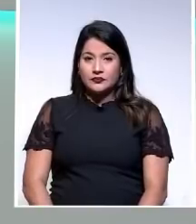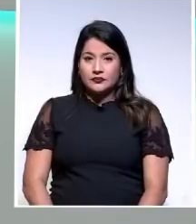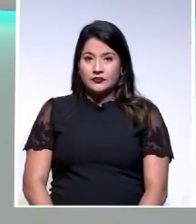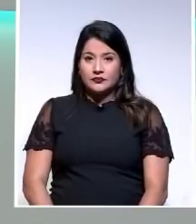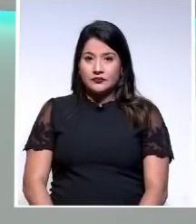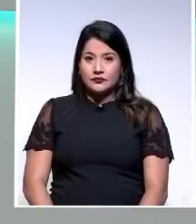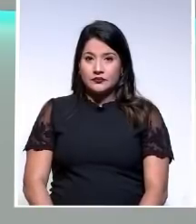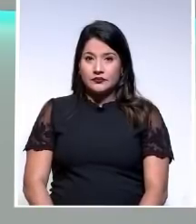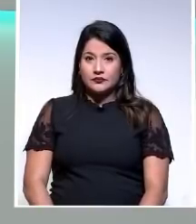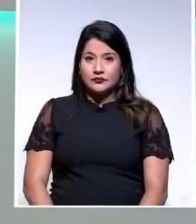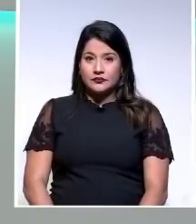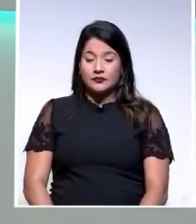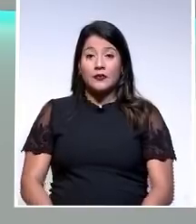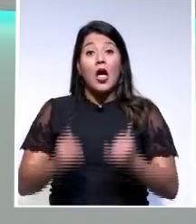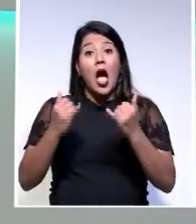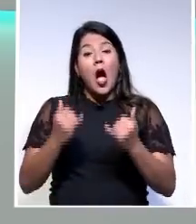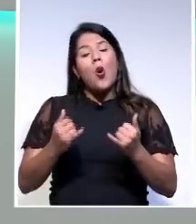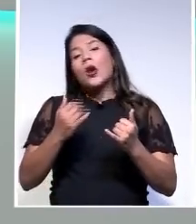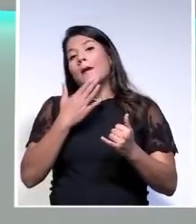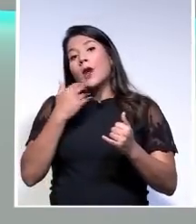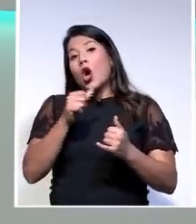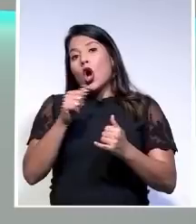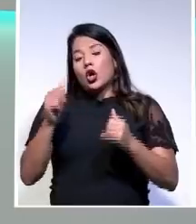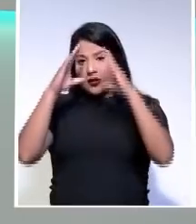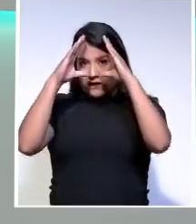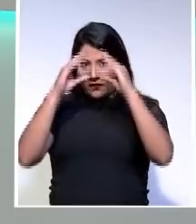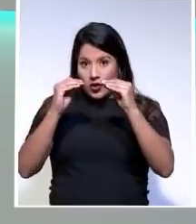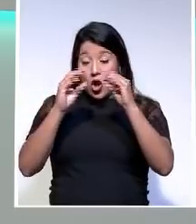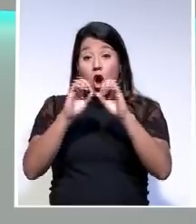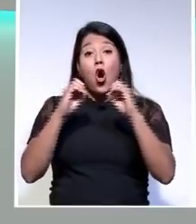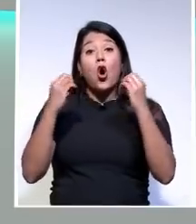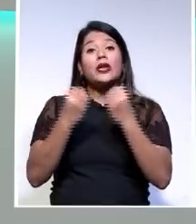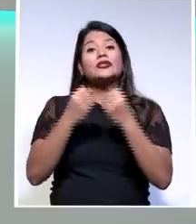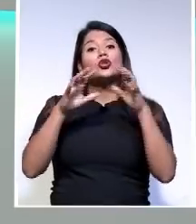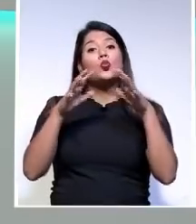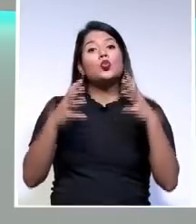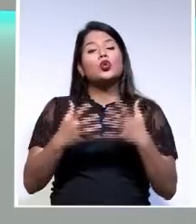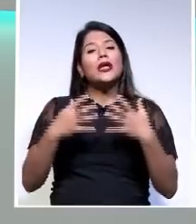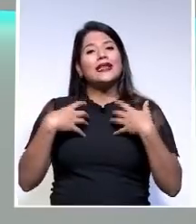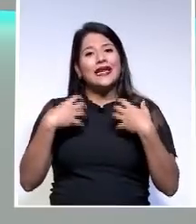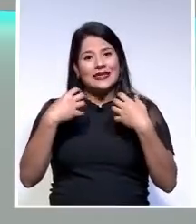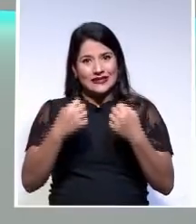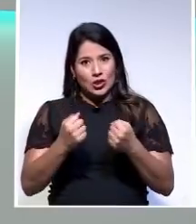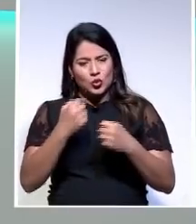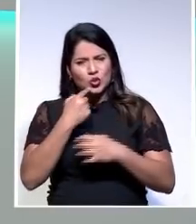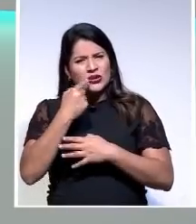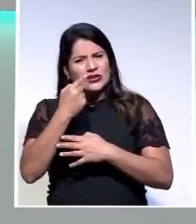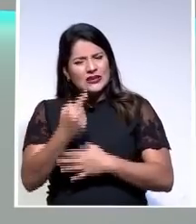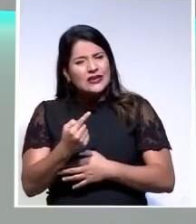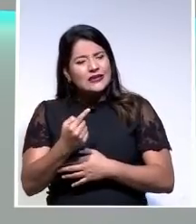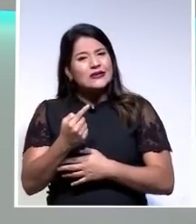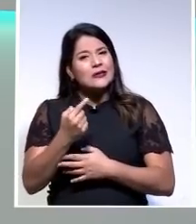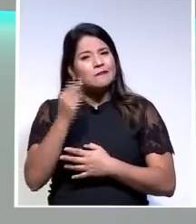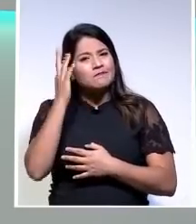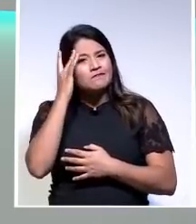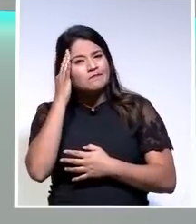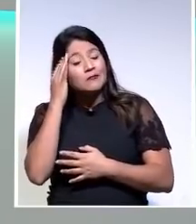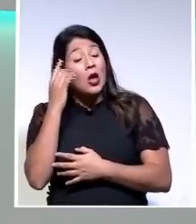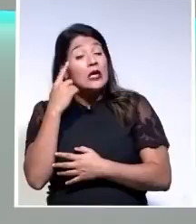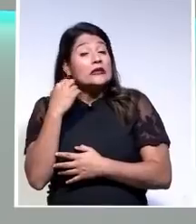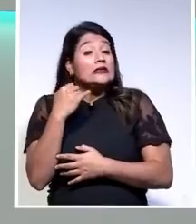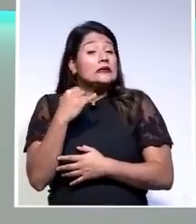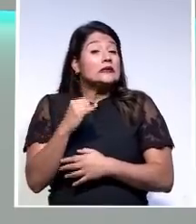Vamos ahora a adelantar otra información. La Organización Mundial de la Salud manifestó su inquietud ante la